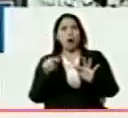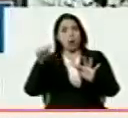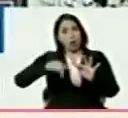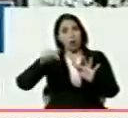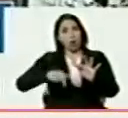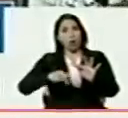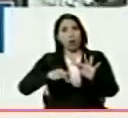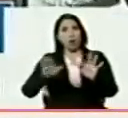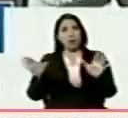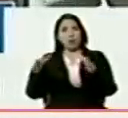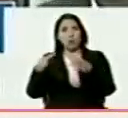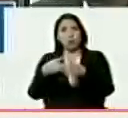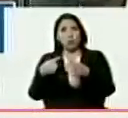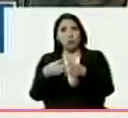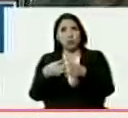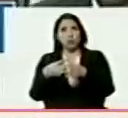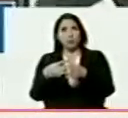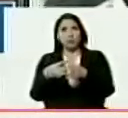están reunidos en Davos